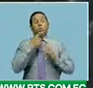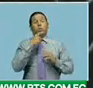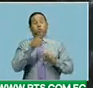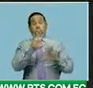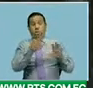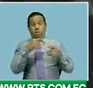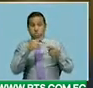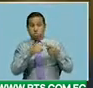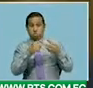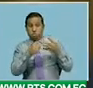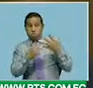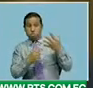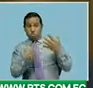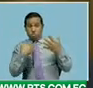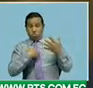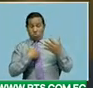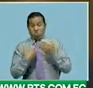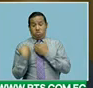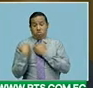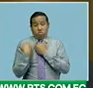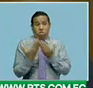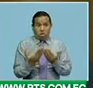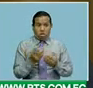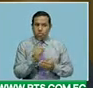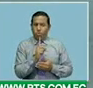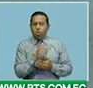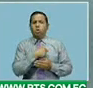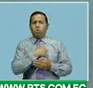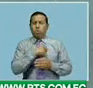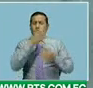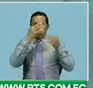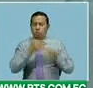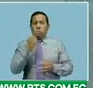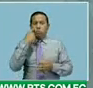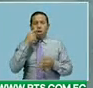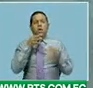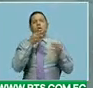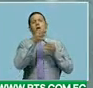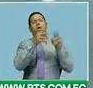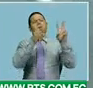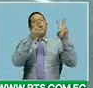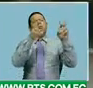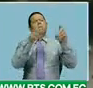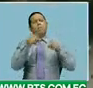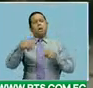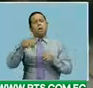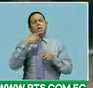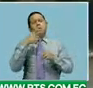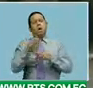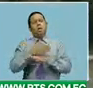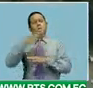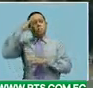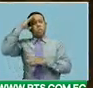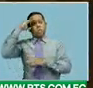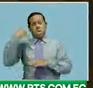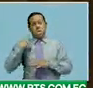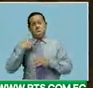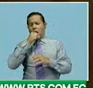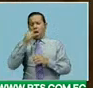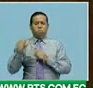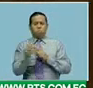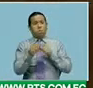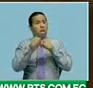de funciones, intentando desvirtuar el proceso, sobre todo en lo referente al uso de bombas lacrimógenas caducadas. La funcionaria insistió en que